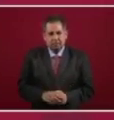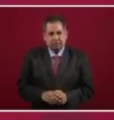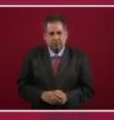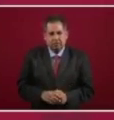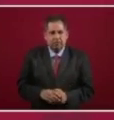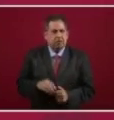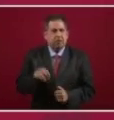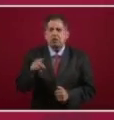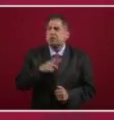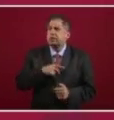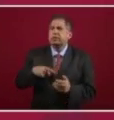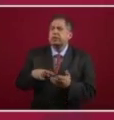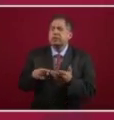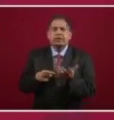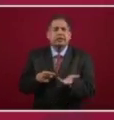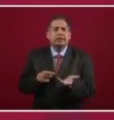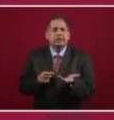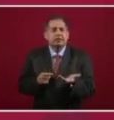que no se